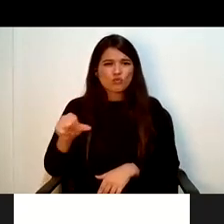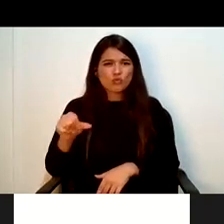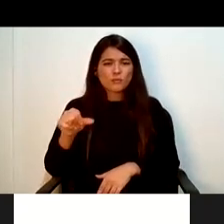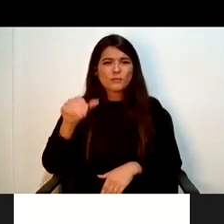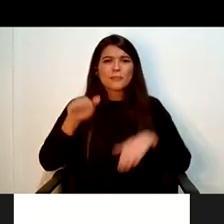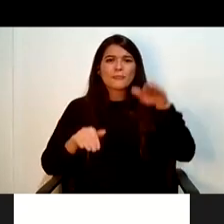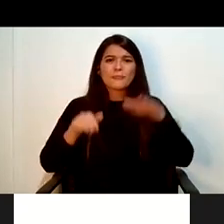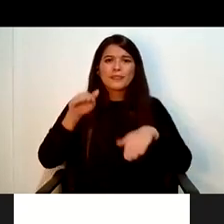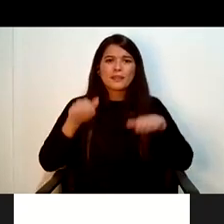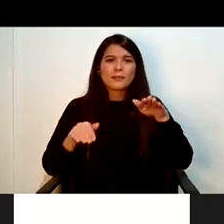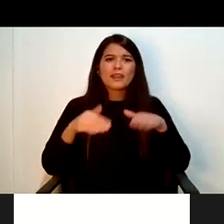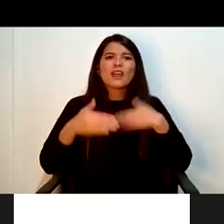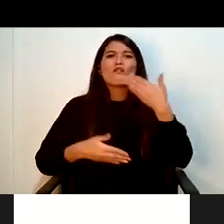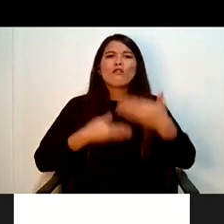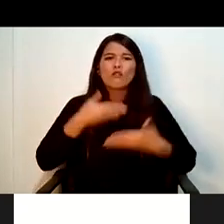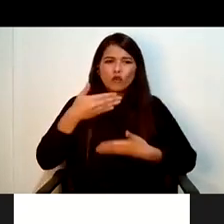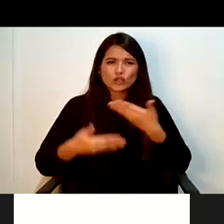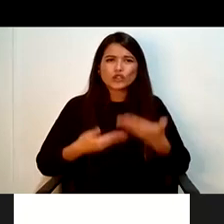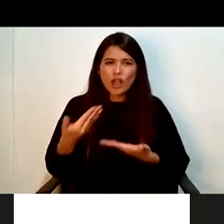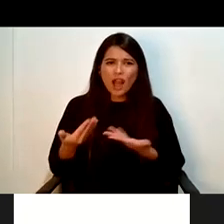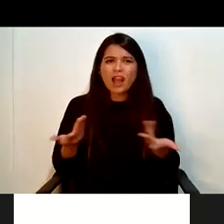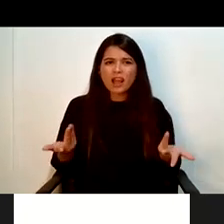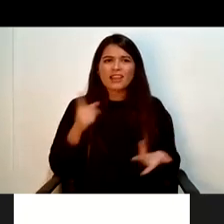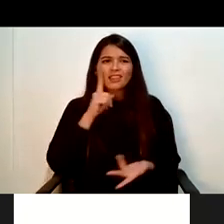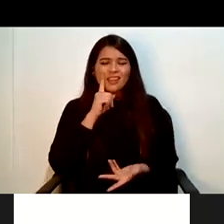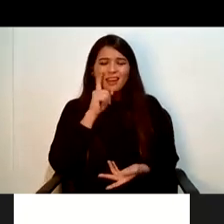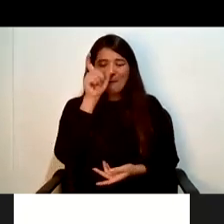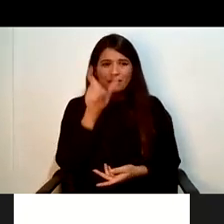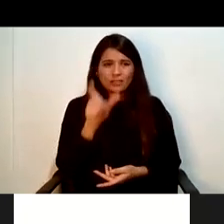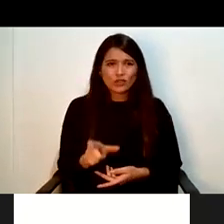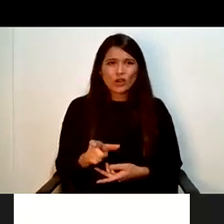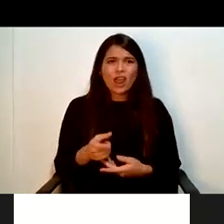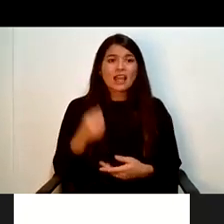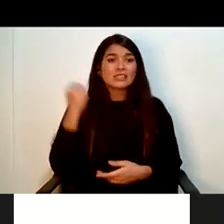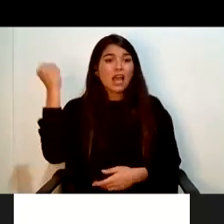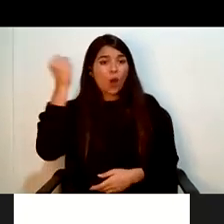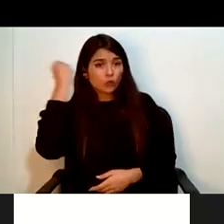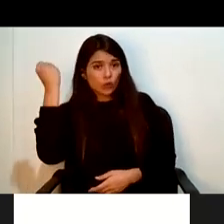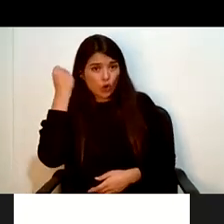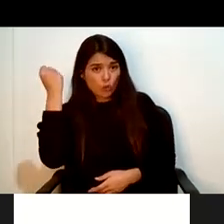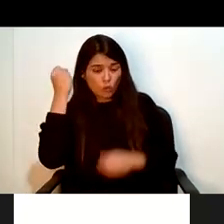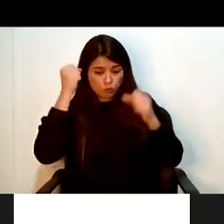a la funcionalidad de la persona, de cuán autónomo y cuántas